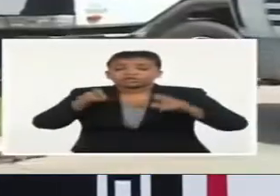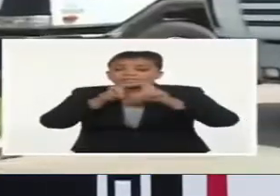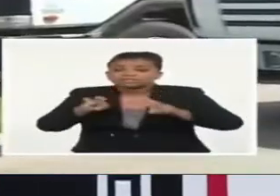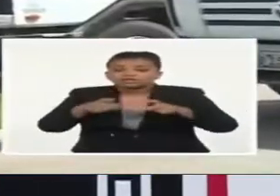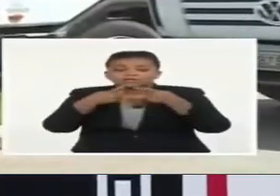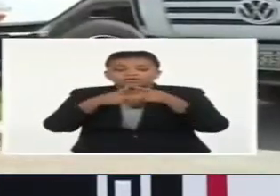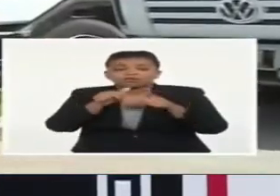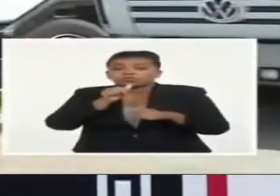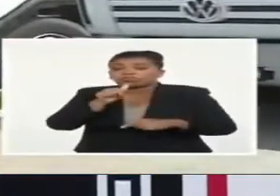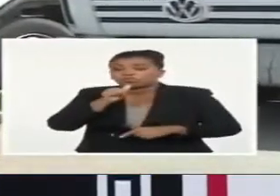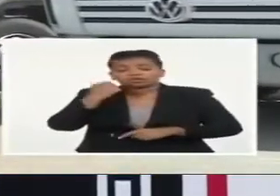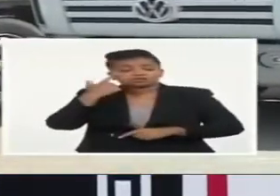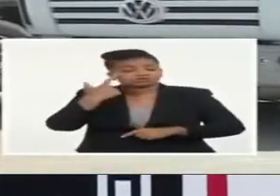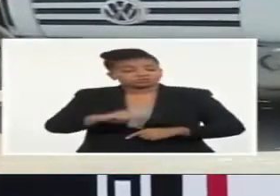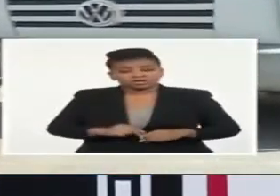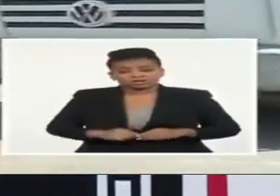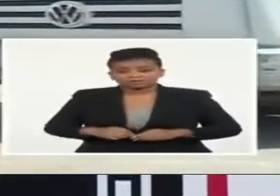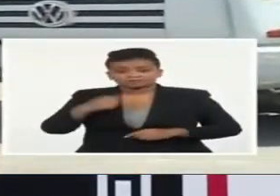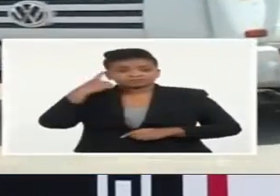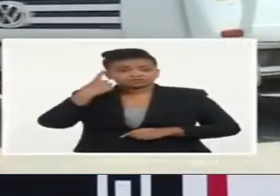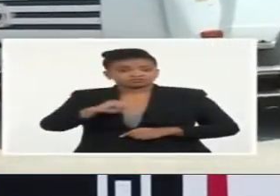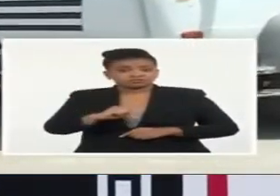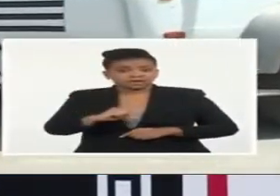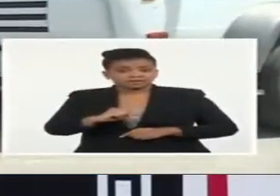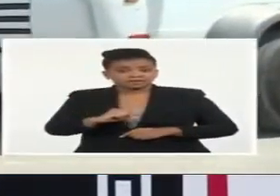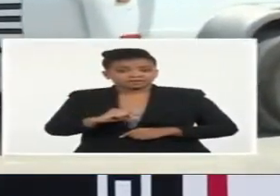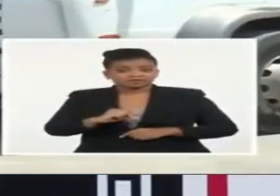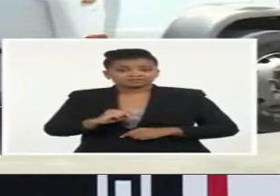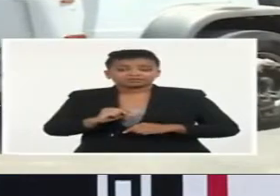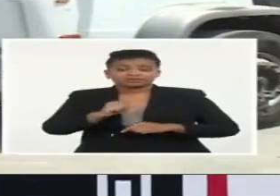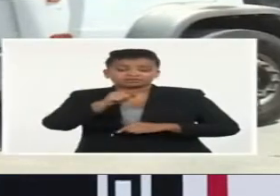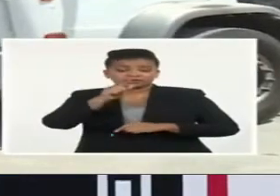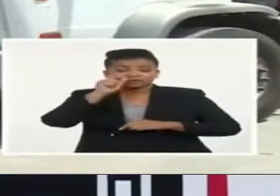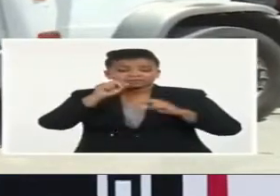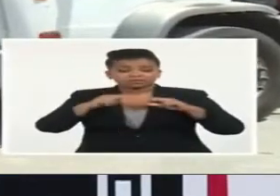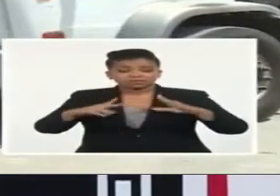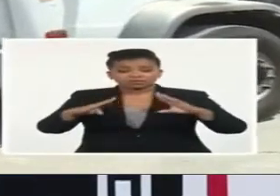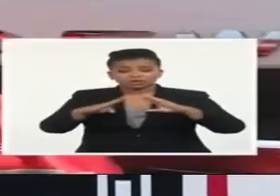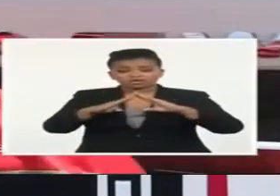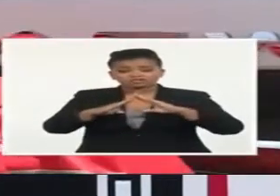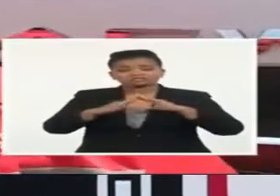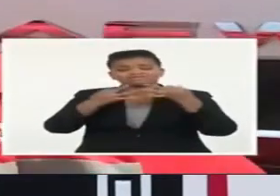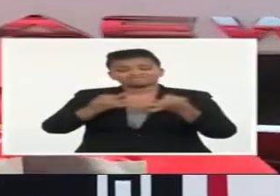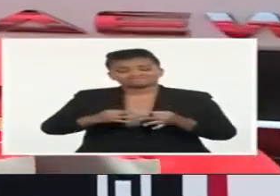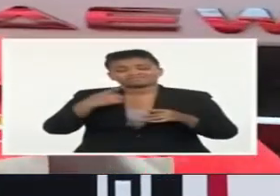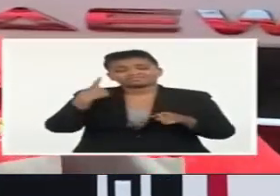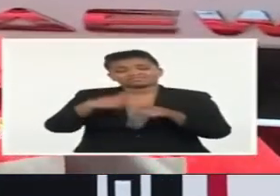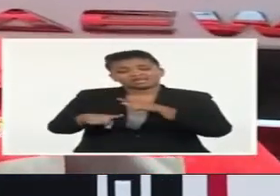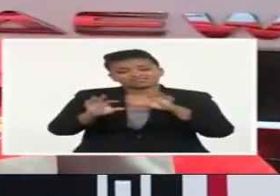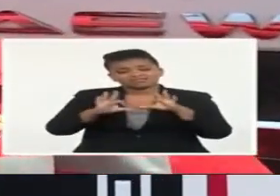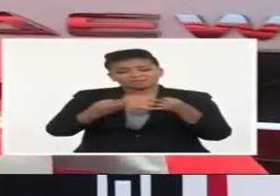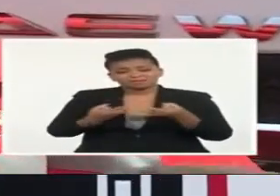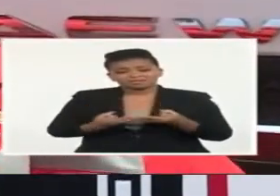revisar mes a mes el sistema contra incendio, hacer pruebas, hacer chequeo.